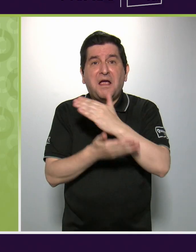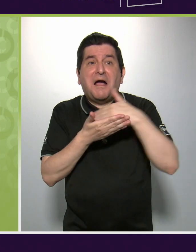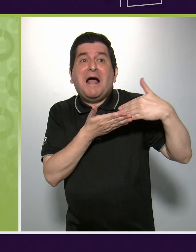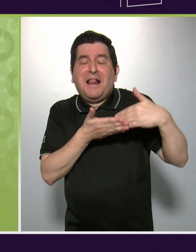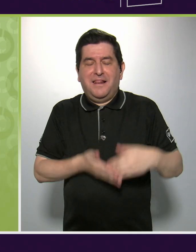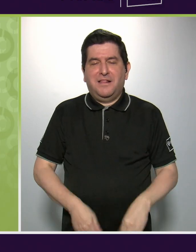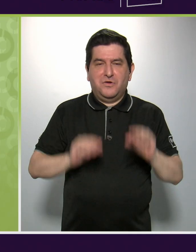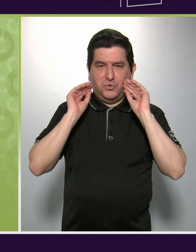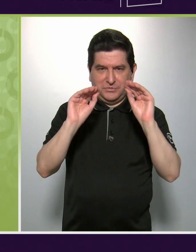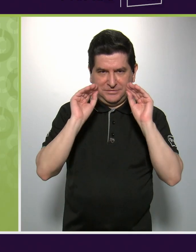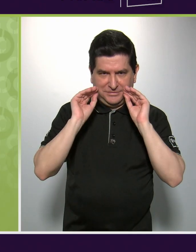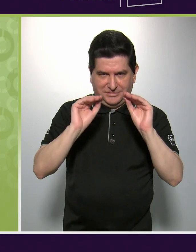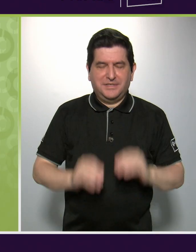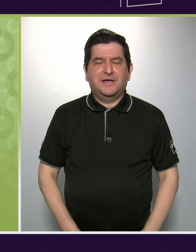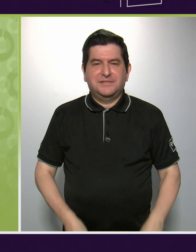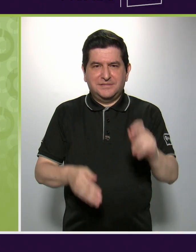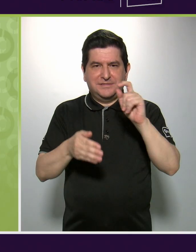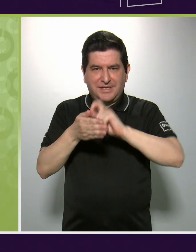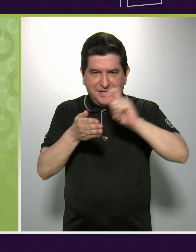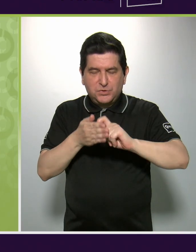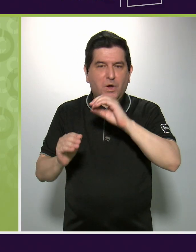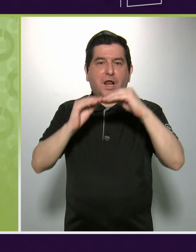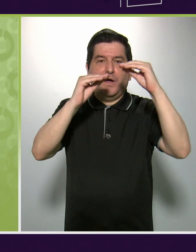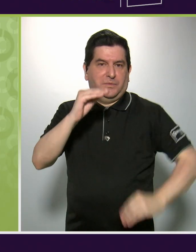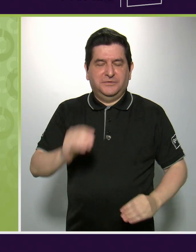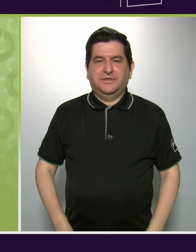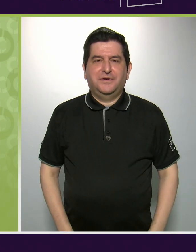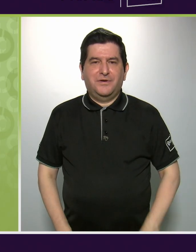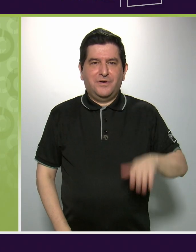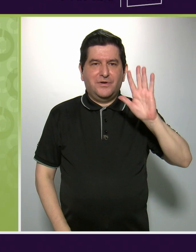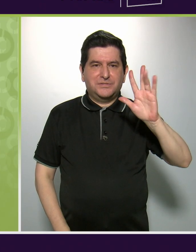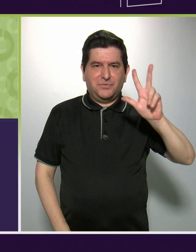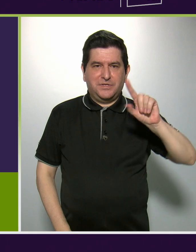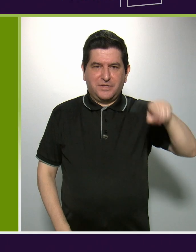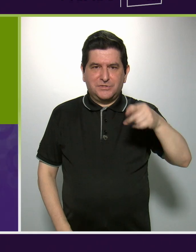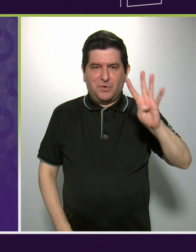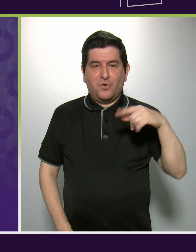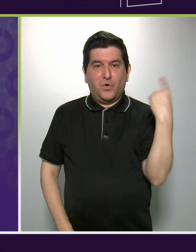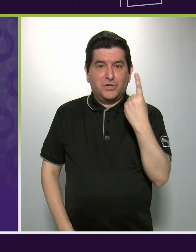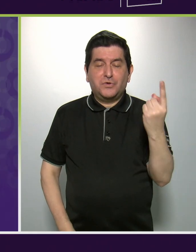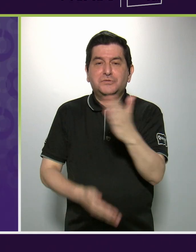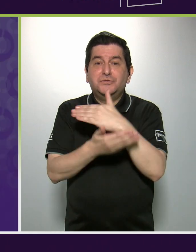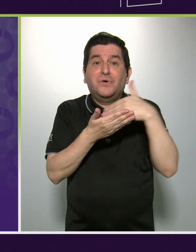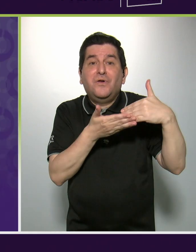el 53.4% solo llega a algún nivel de preescolar, primaria, y solo el